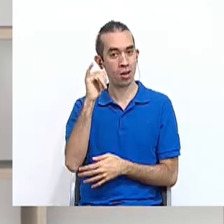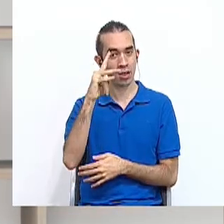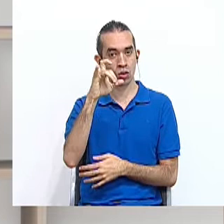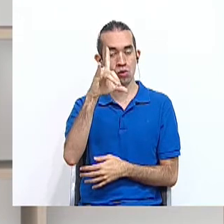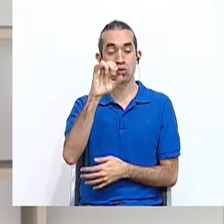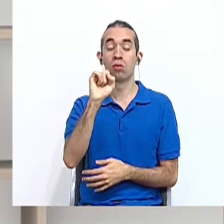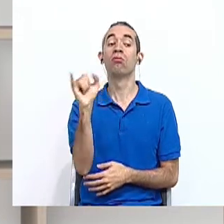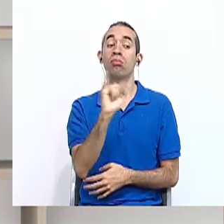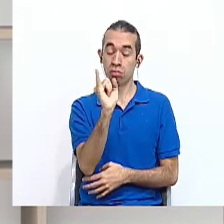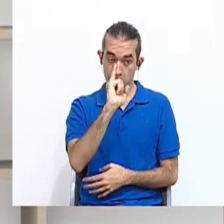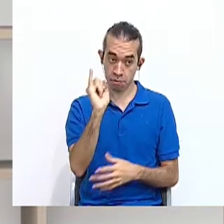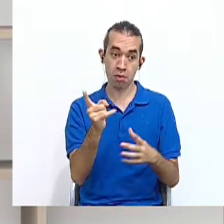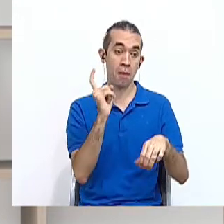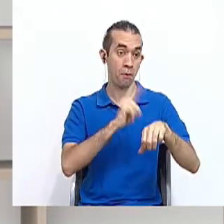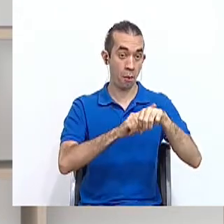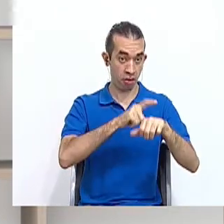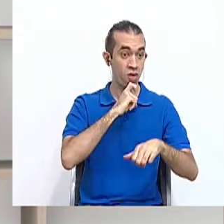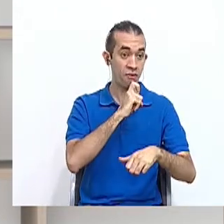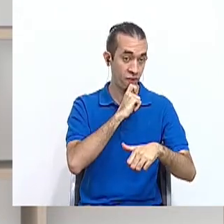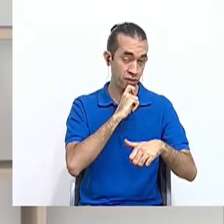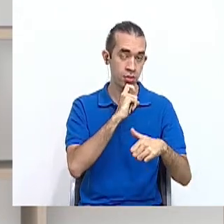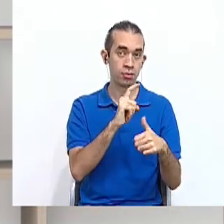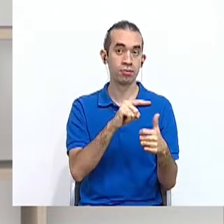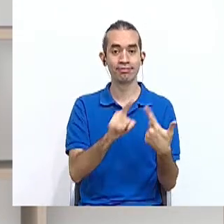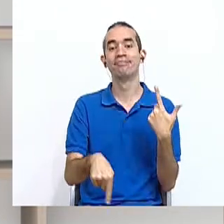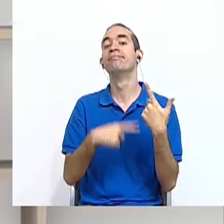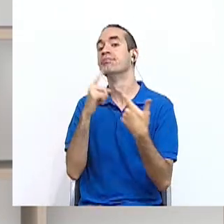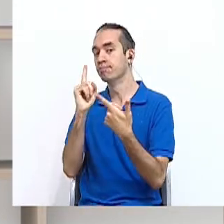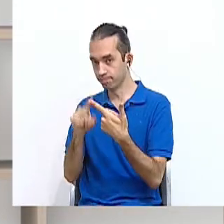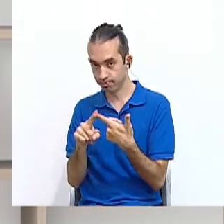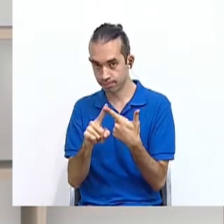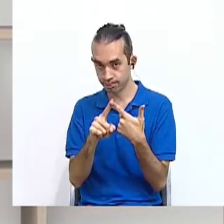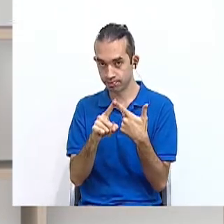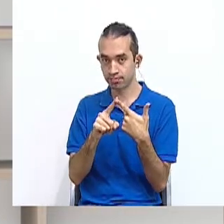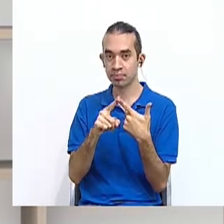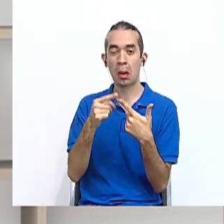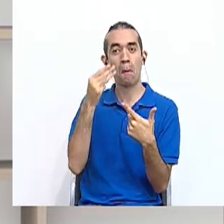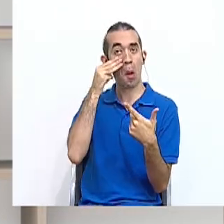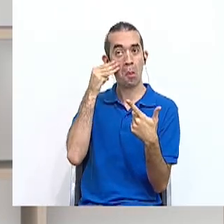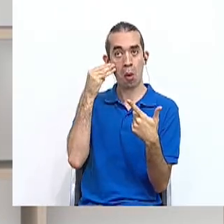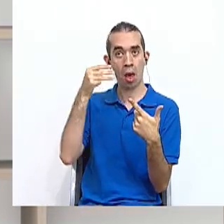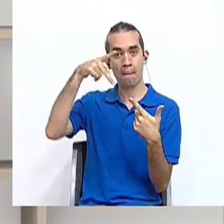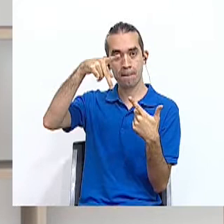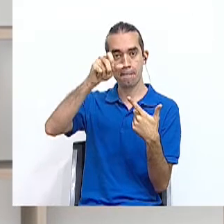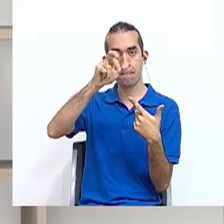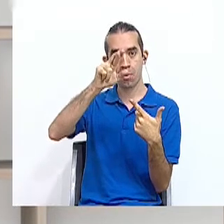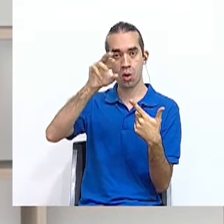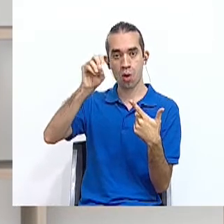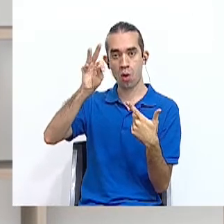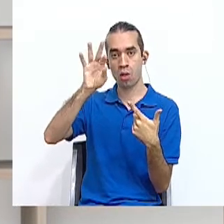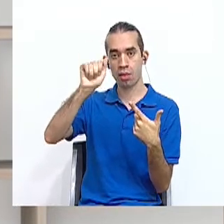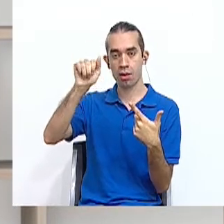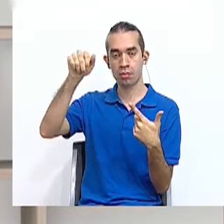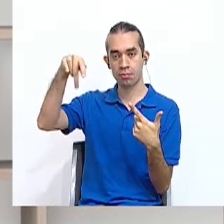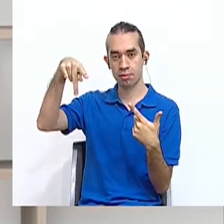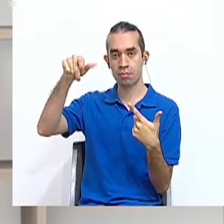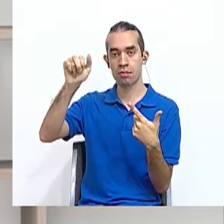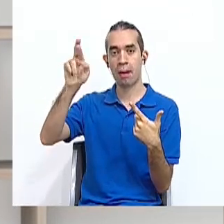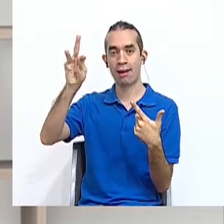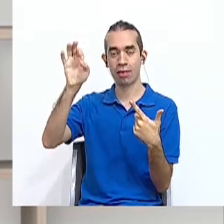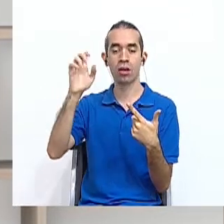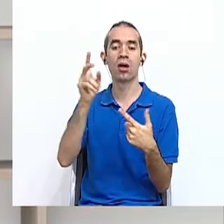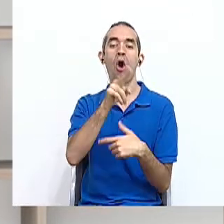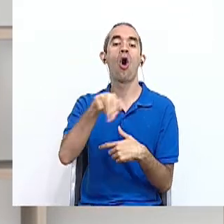más difíciles. Por otra parte, otro conector, ¿lo ven? Los colegas que he encontrado a lo largo de mi